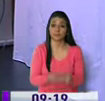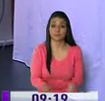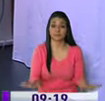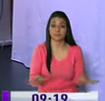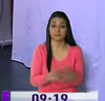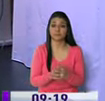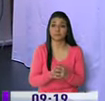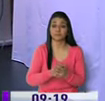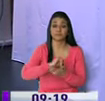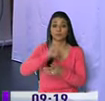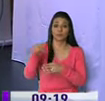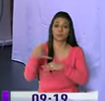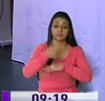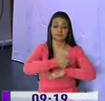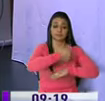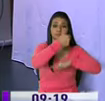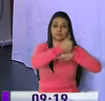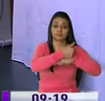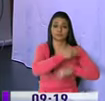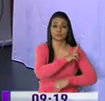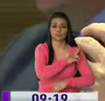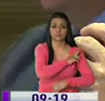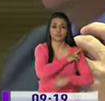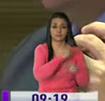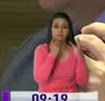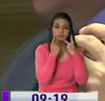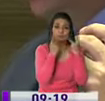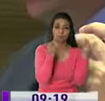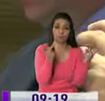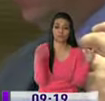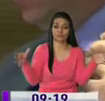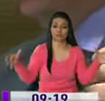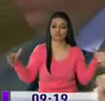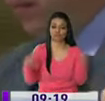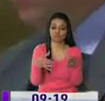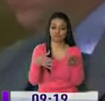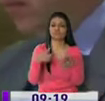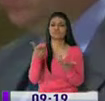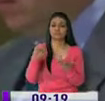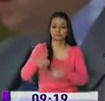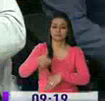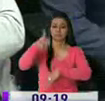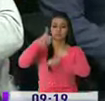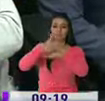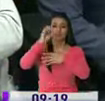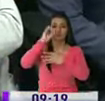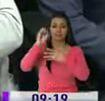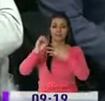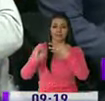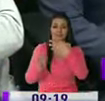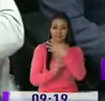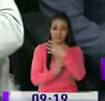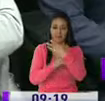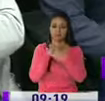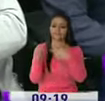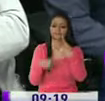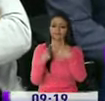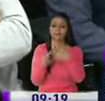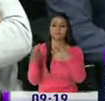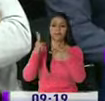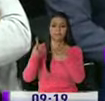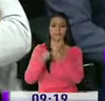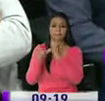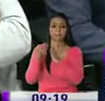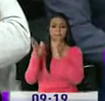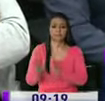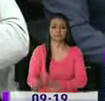Este jueves las autoridades de las universidades públicas se reunieron con Augusto Barrera, secretario de Educación Superior,